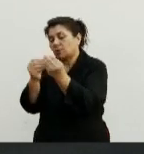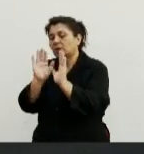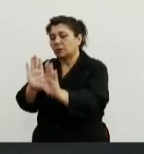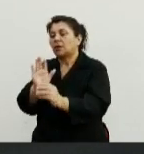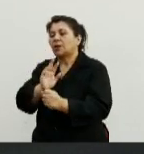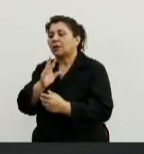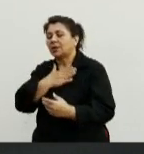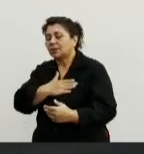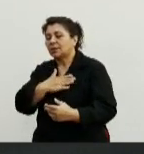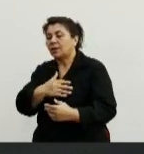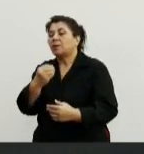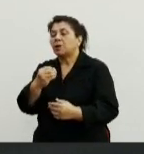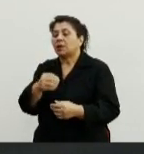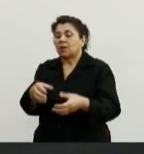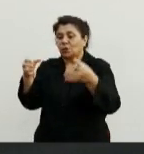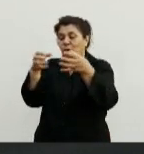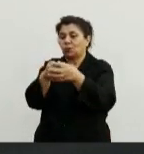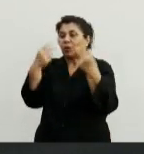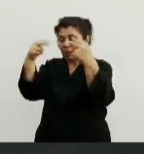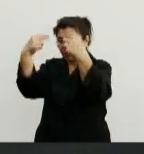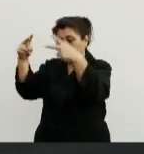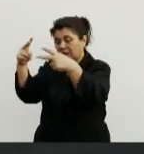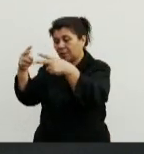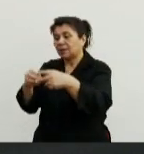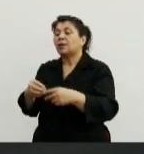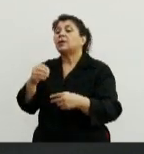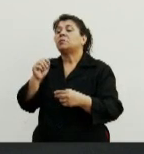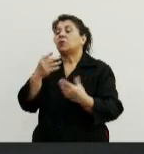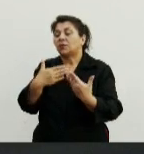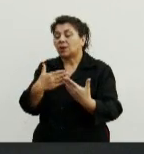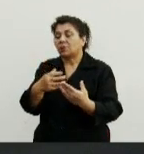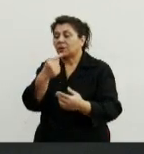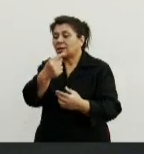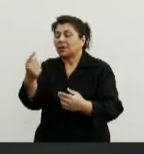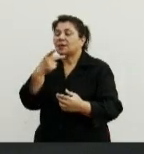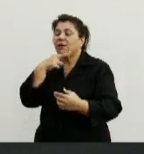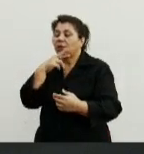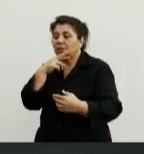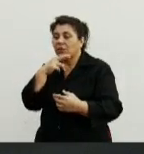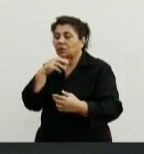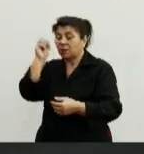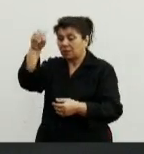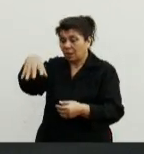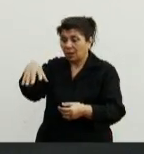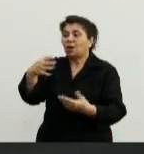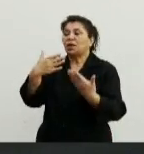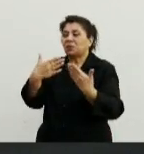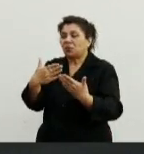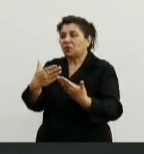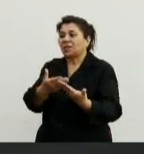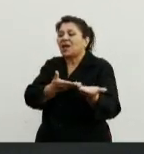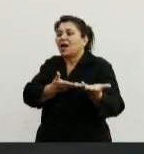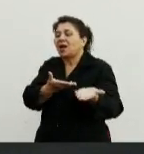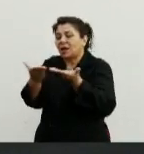cancillería y con las embajadas y los consulados de las ciudades donde cada uno de estos sanjuaninos se encuentra para asistirnos a través del